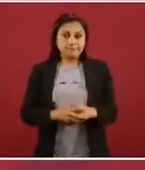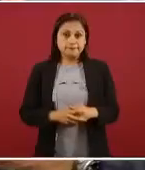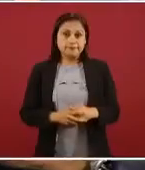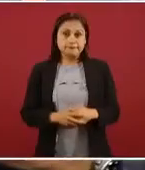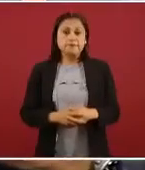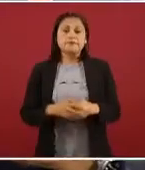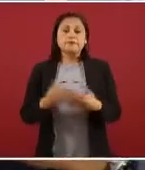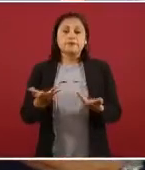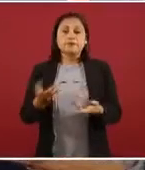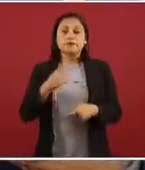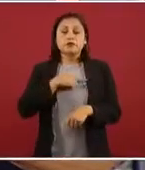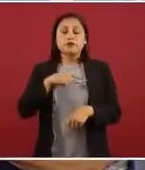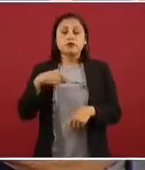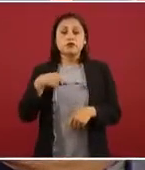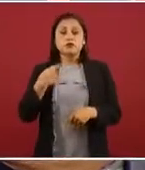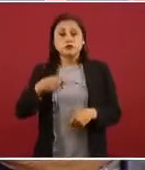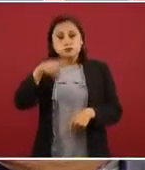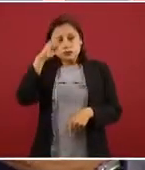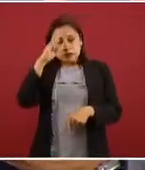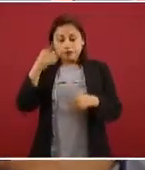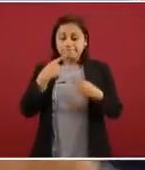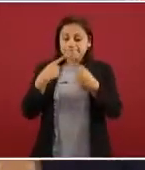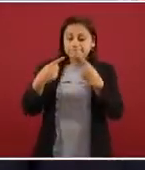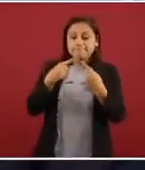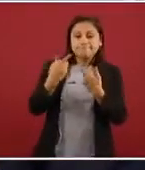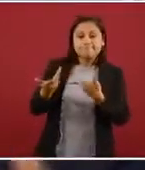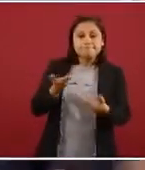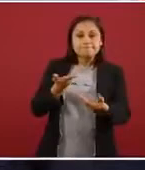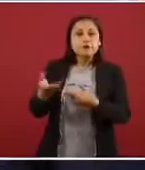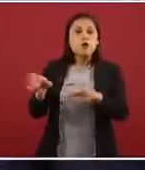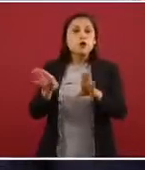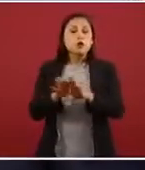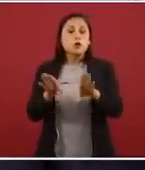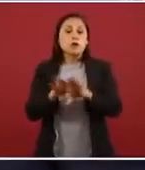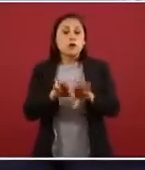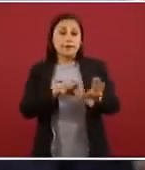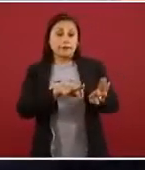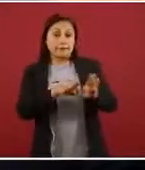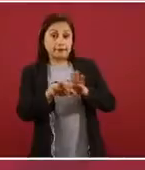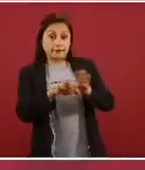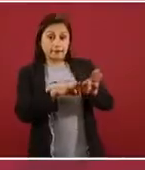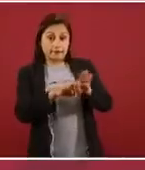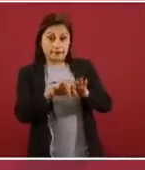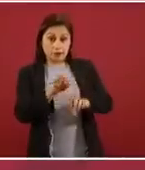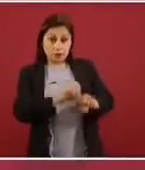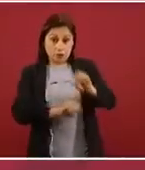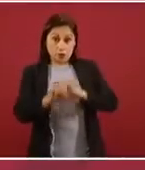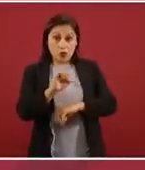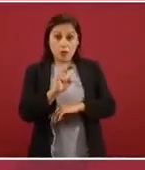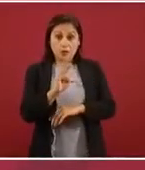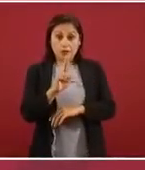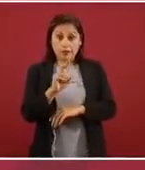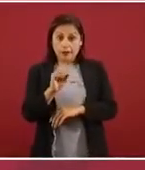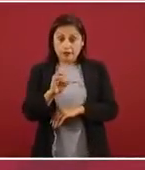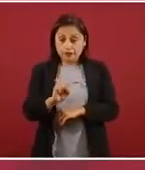buscando la conciliación del sector obrero y el sector